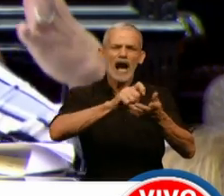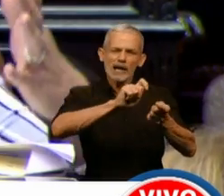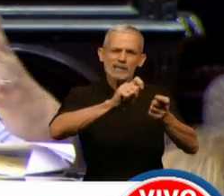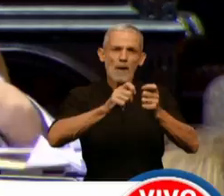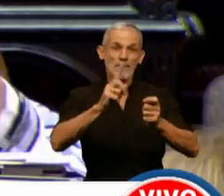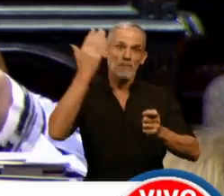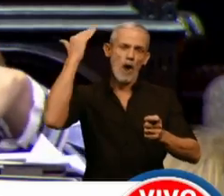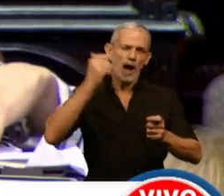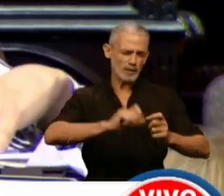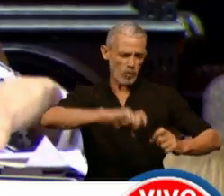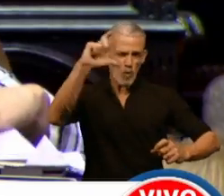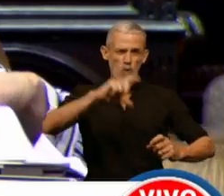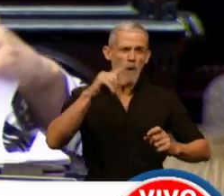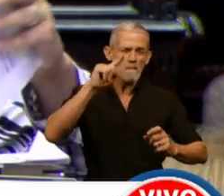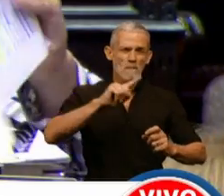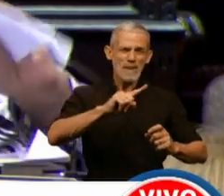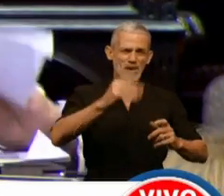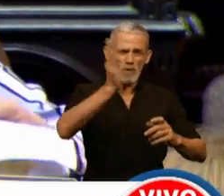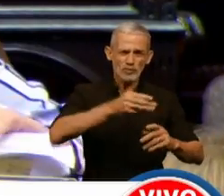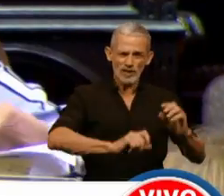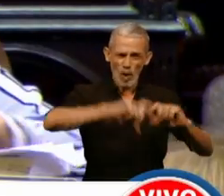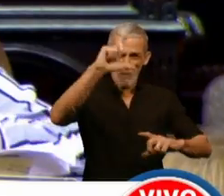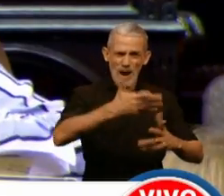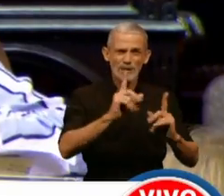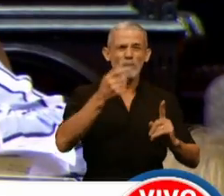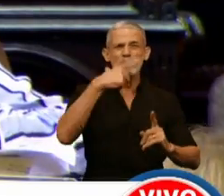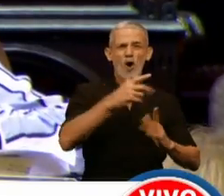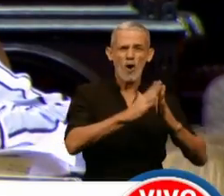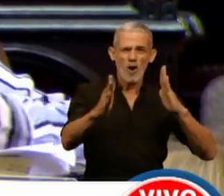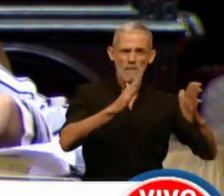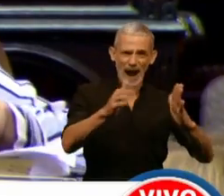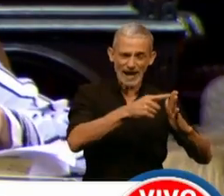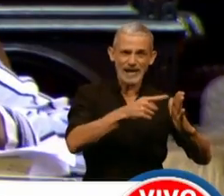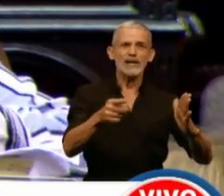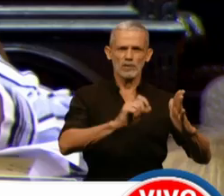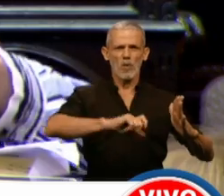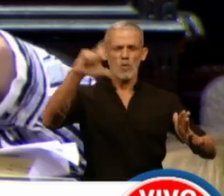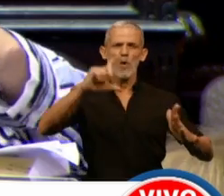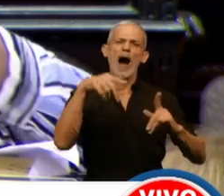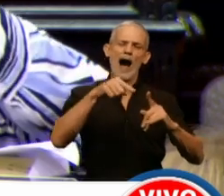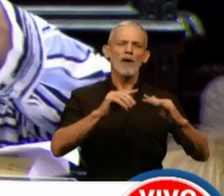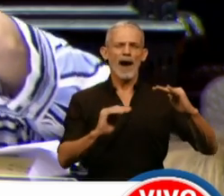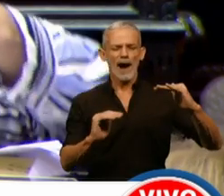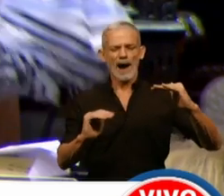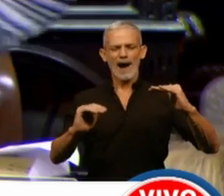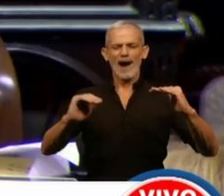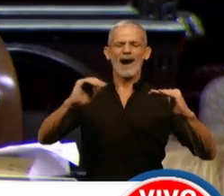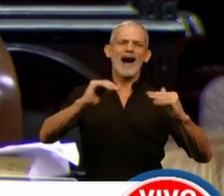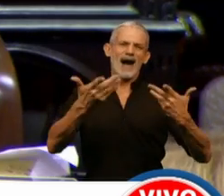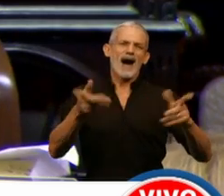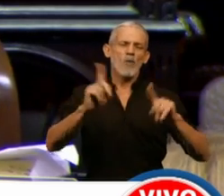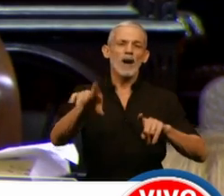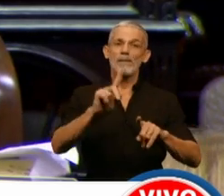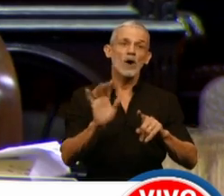locura que fuera de los tarifazos del macrismo que empieza un camino de equidad y de igualdad no